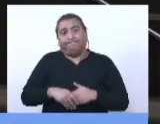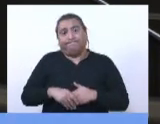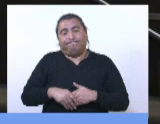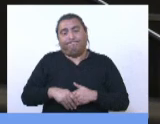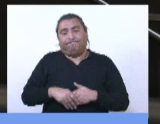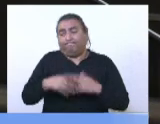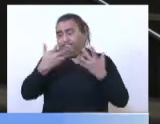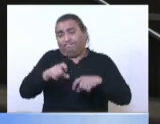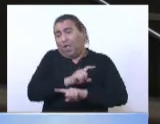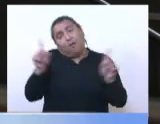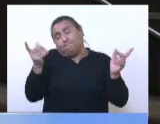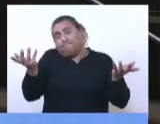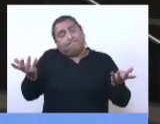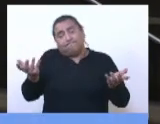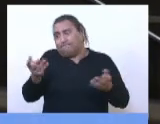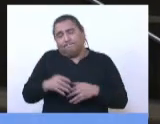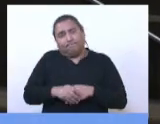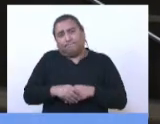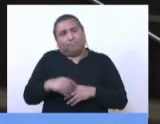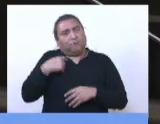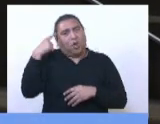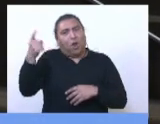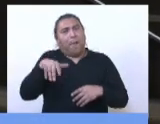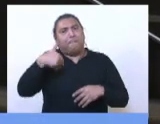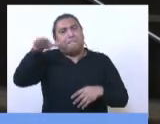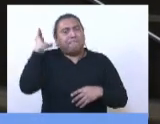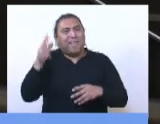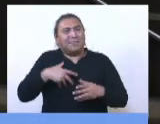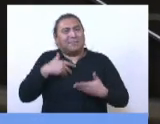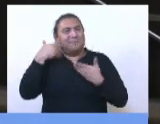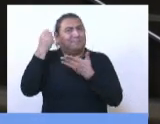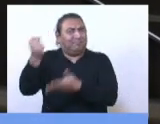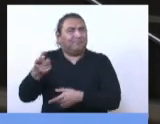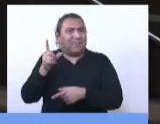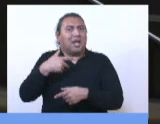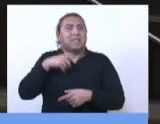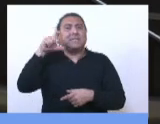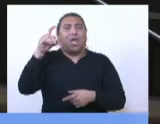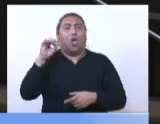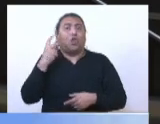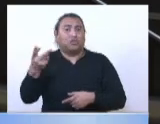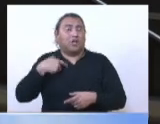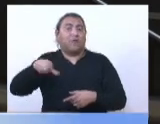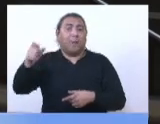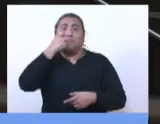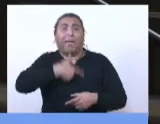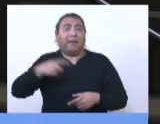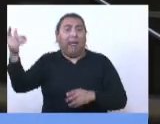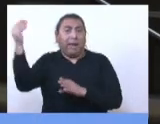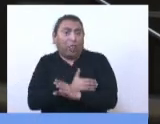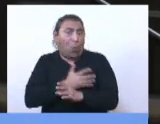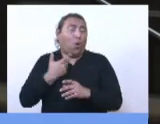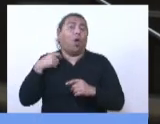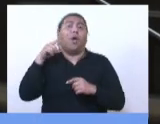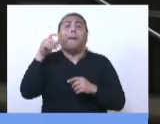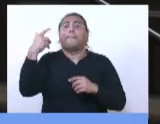no va a funcionar y yo creo que el que más aportó al tema del co2 fue macri que redujo ustedes saben eso lo que